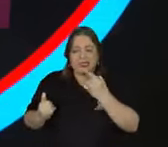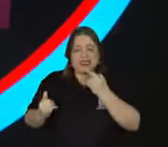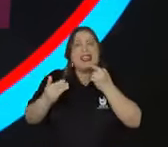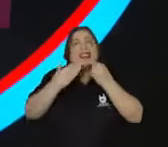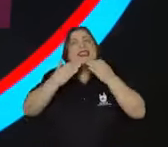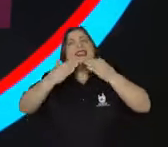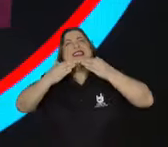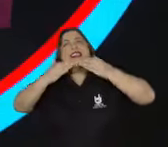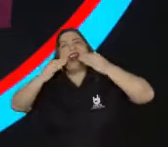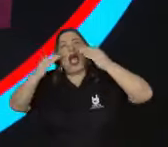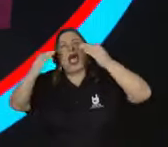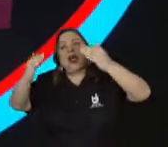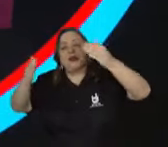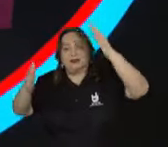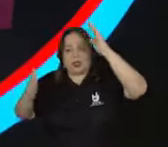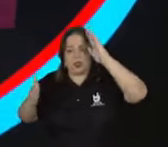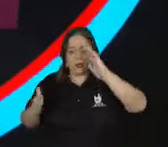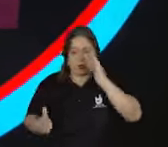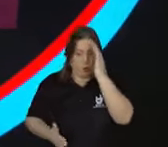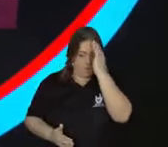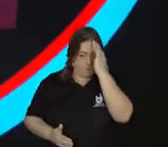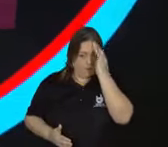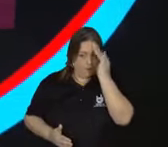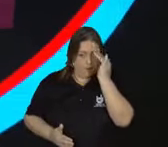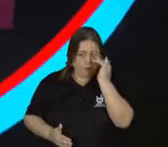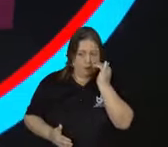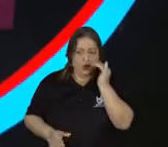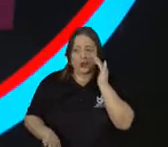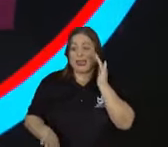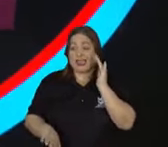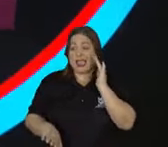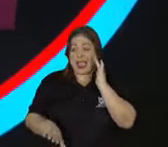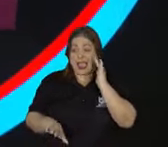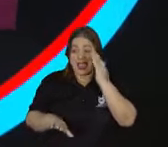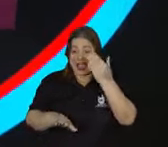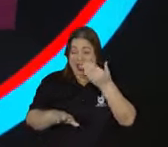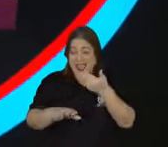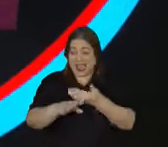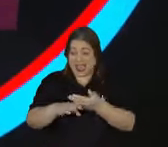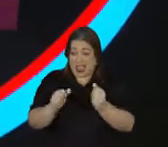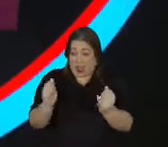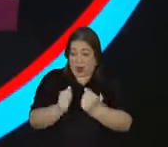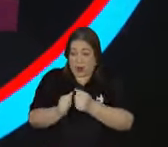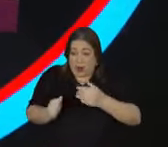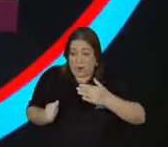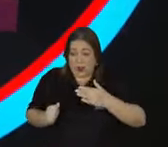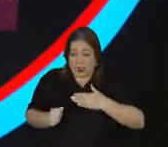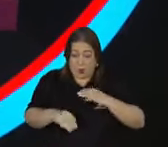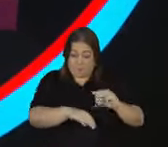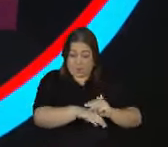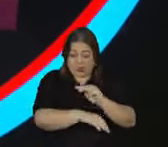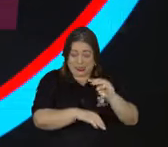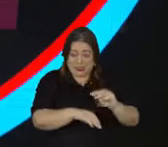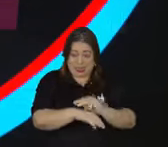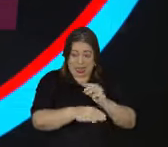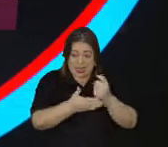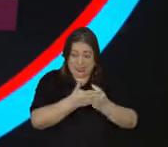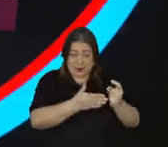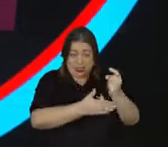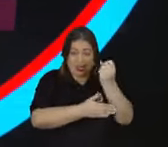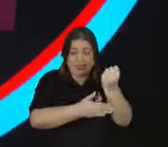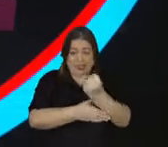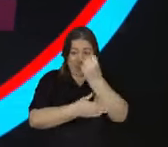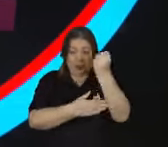Dios porque mi hija está conmigo. Ella llegó anoche. Ella va a estar ministrando este sábado. La apóstol